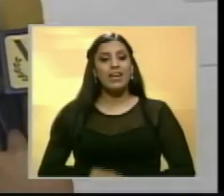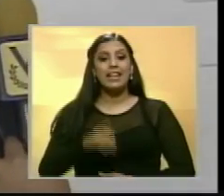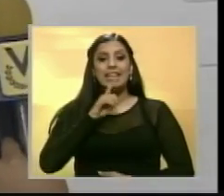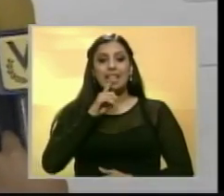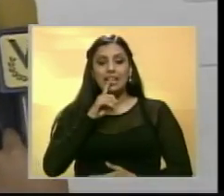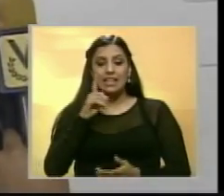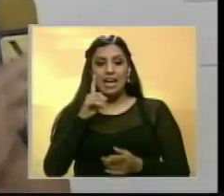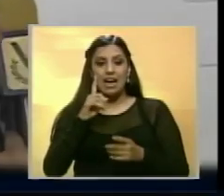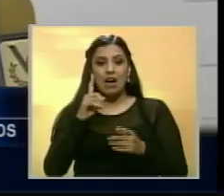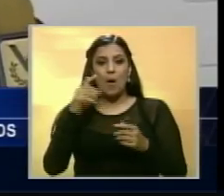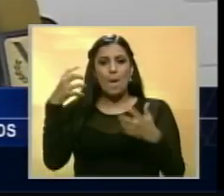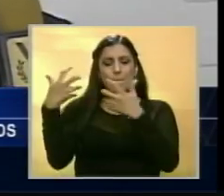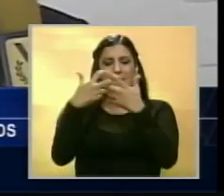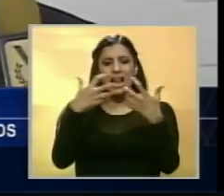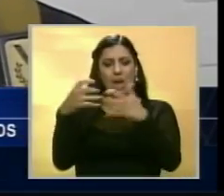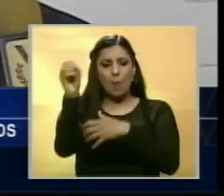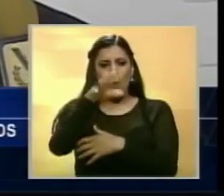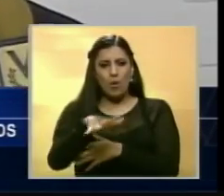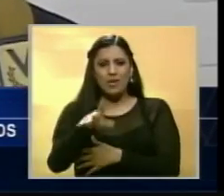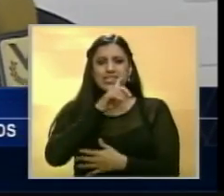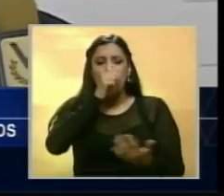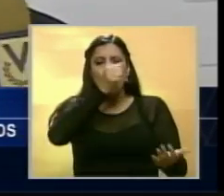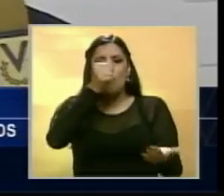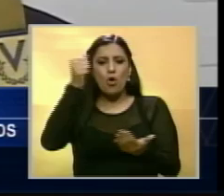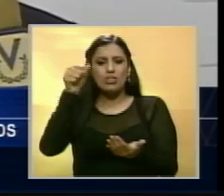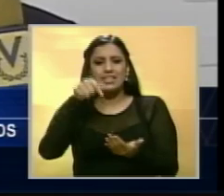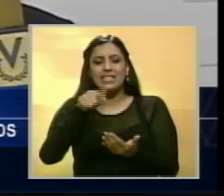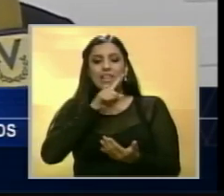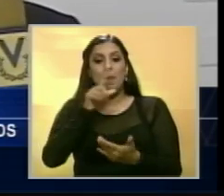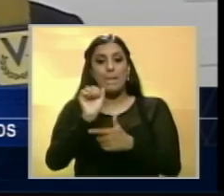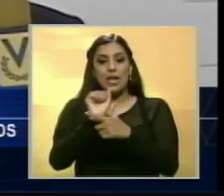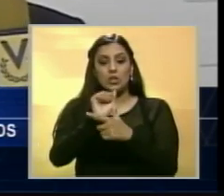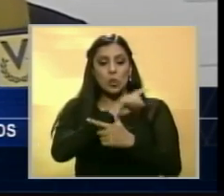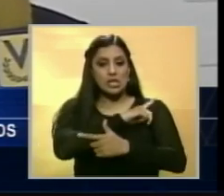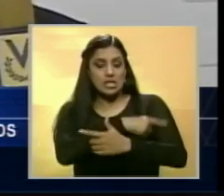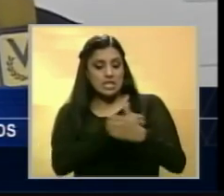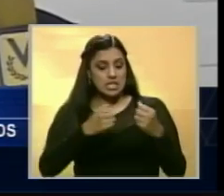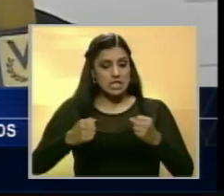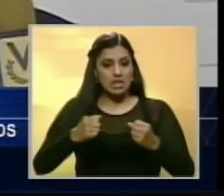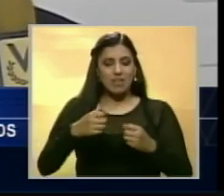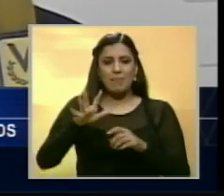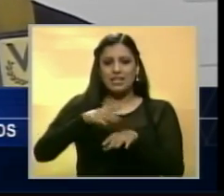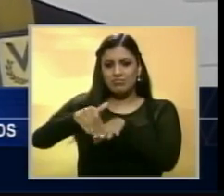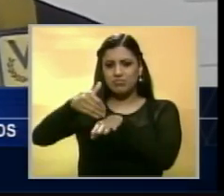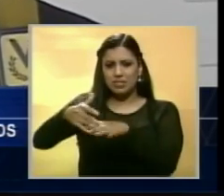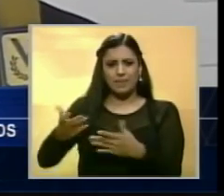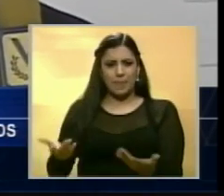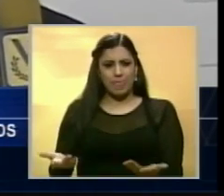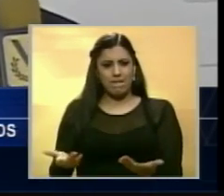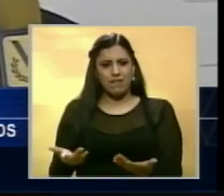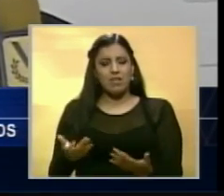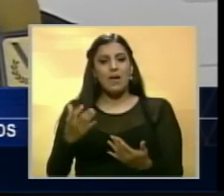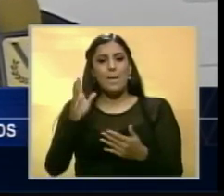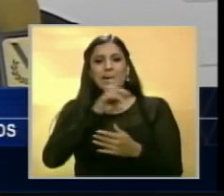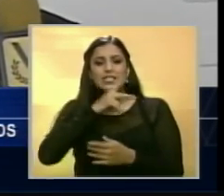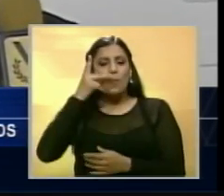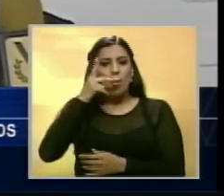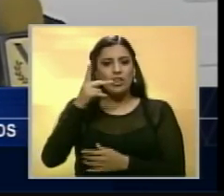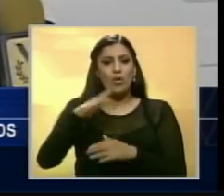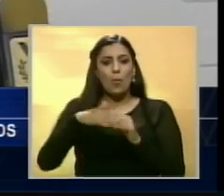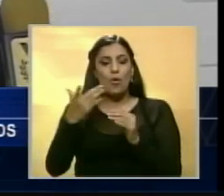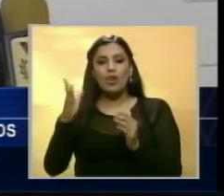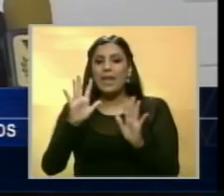Colocan a pelear el pueblo con el pueblo. Es un CLAP que solamente lo domina el PSV, que es un acto discriminatorio de segregación política,